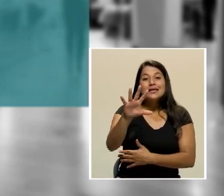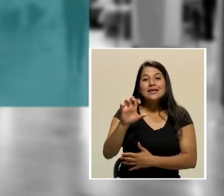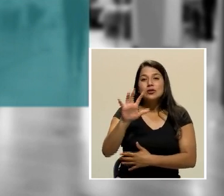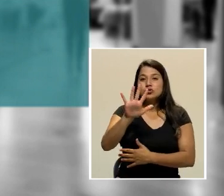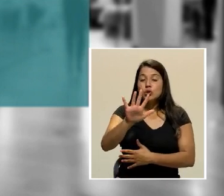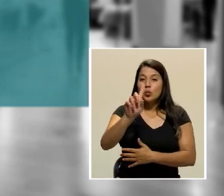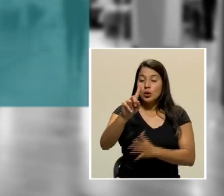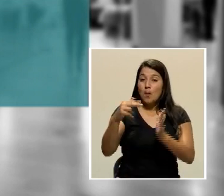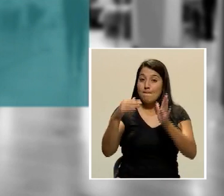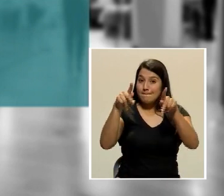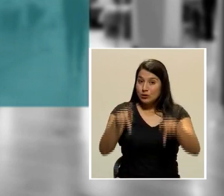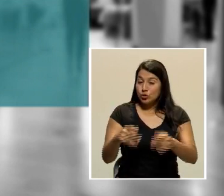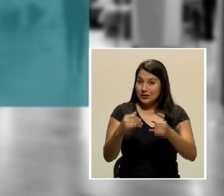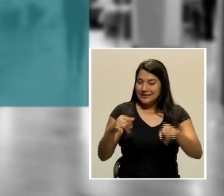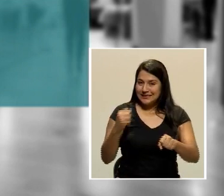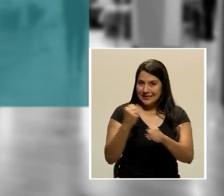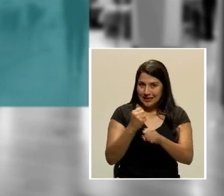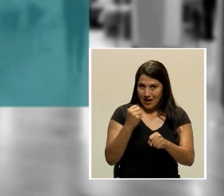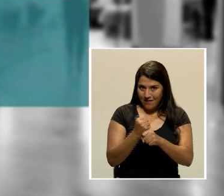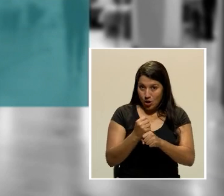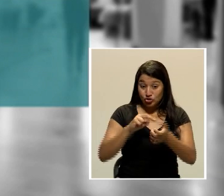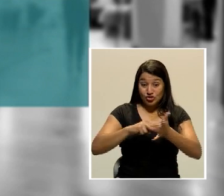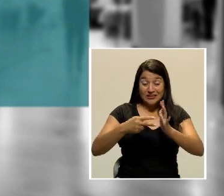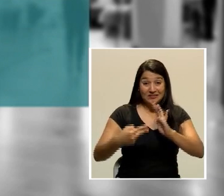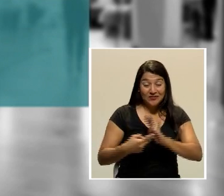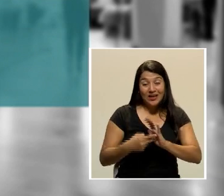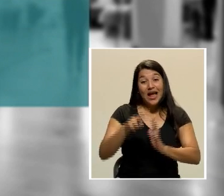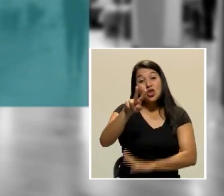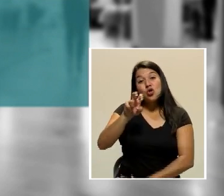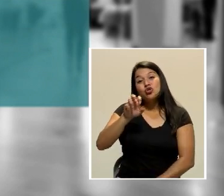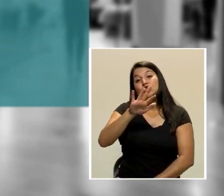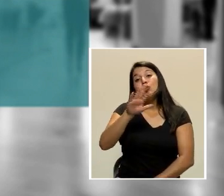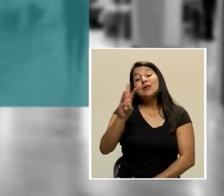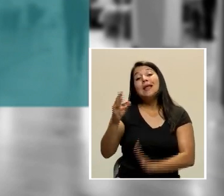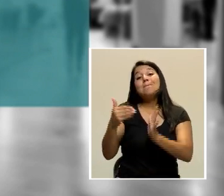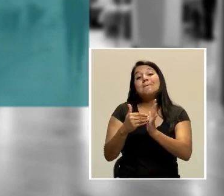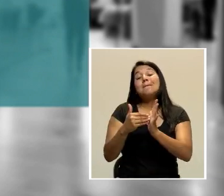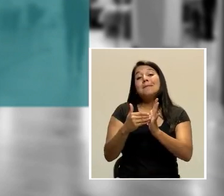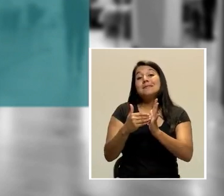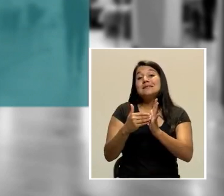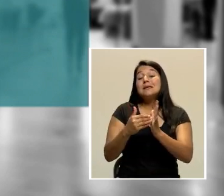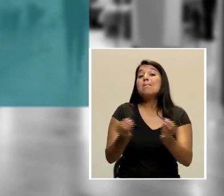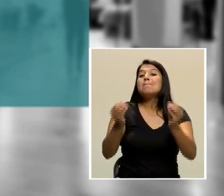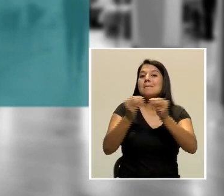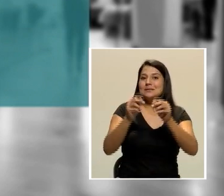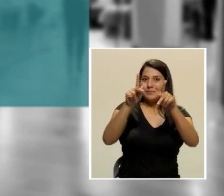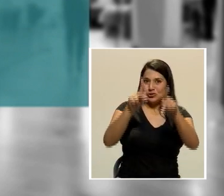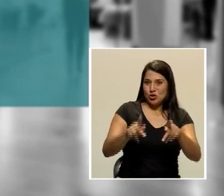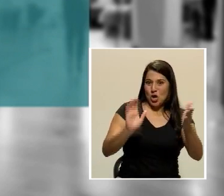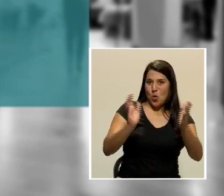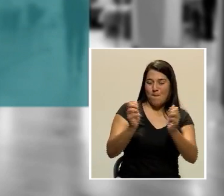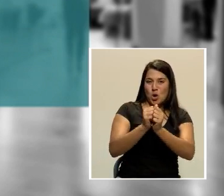sin trabajo, 256,000 más que para la misma fecha del año anterior. Del total de personas